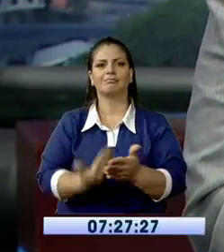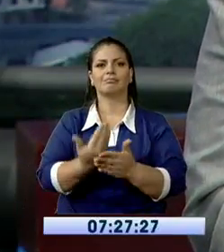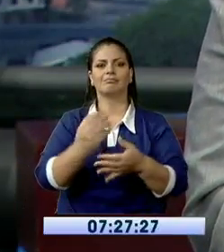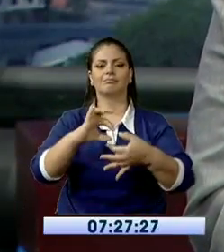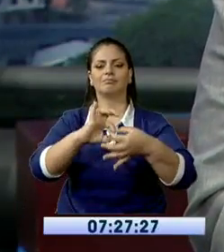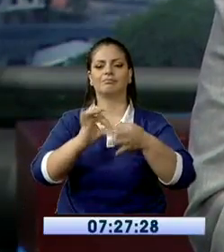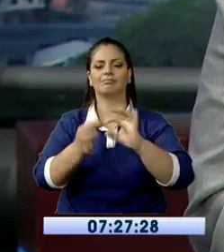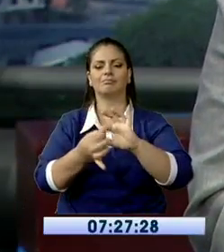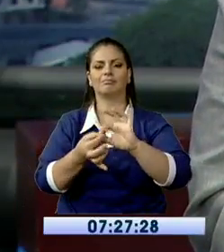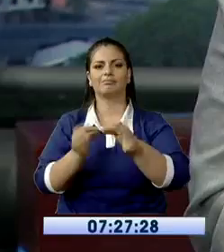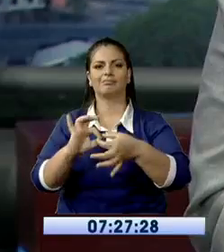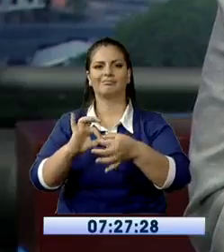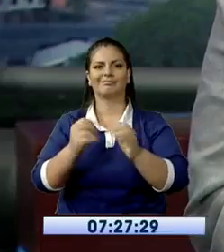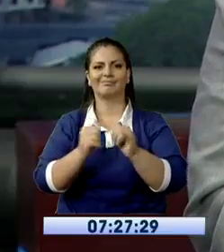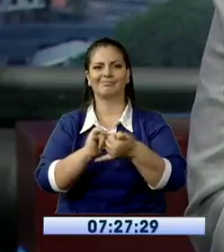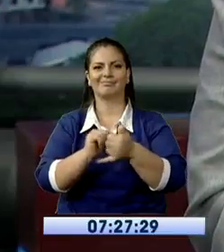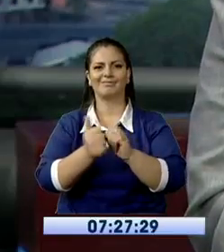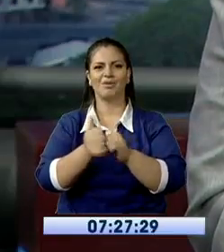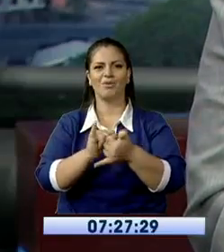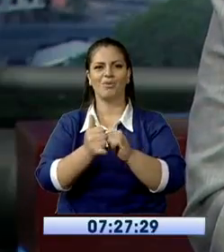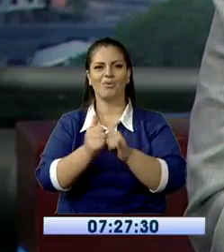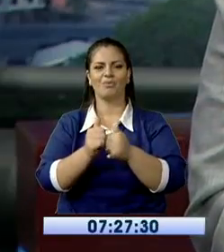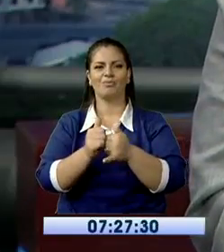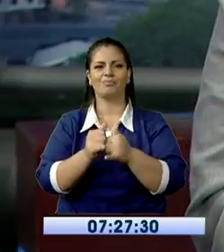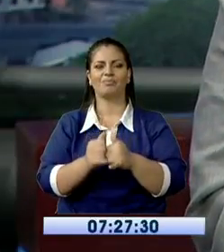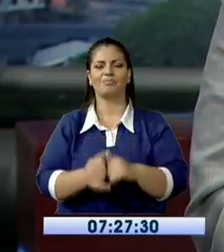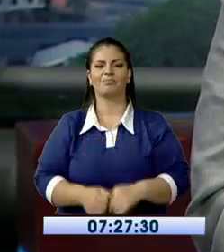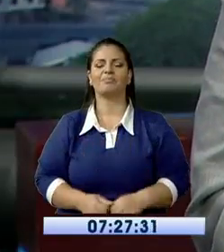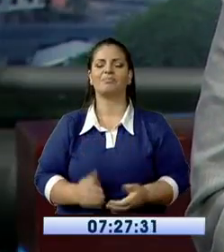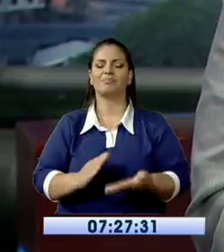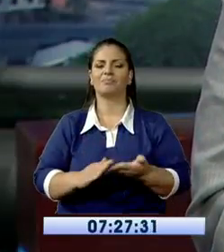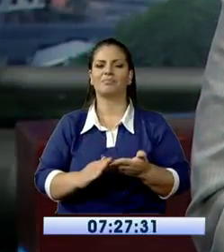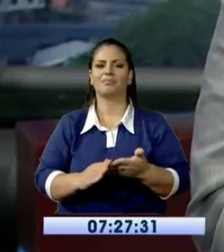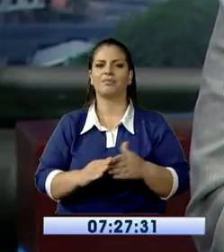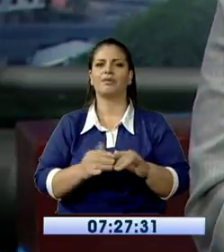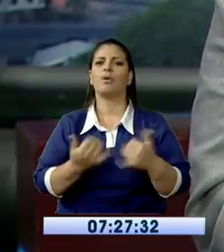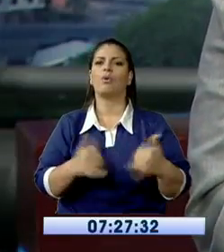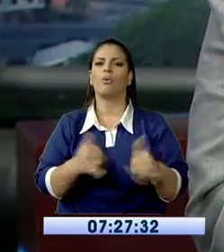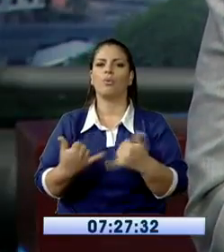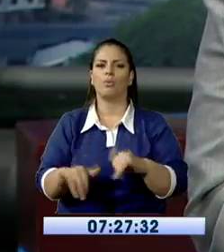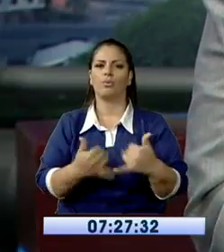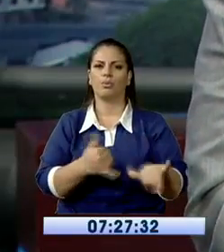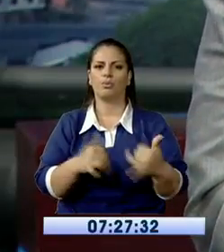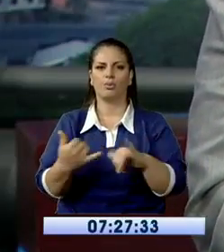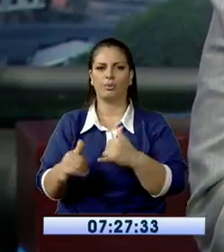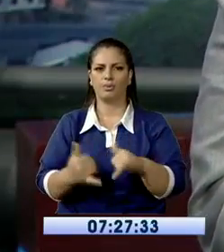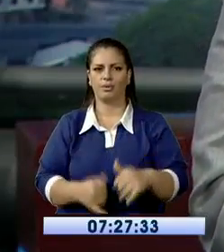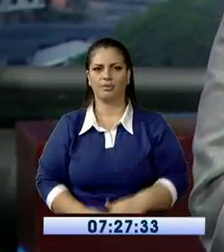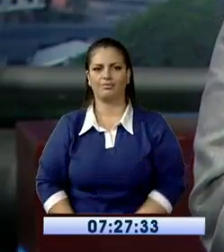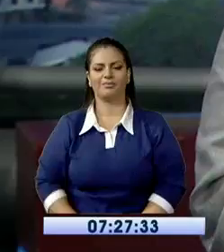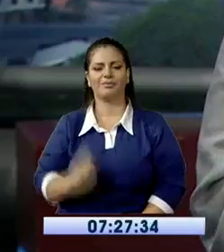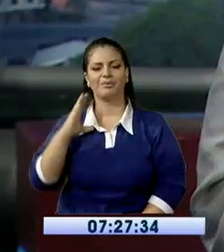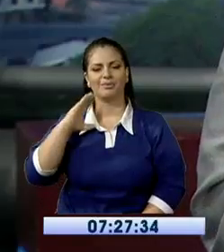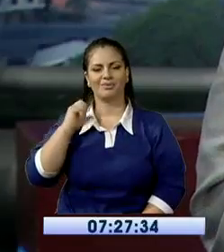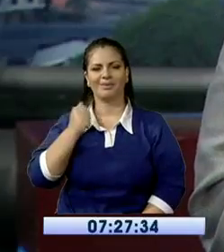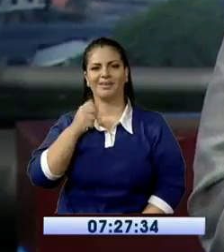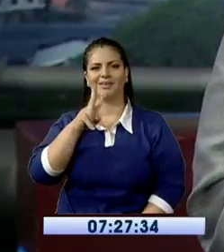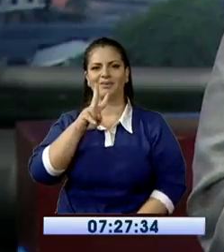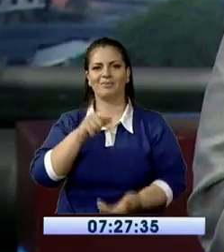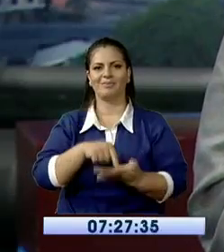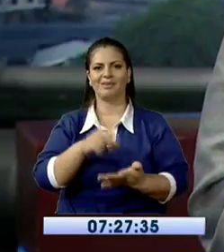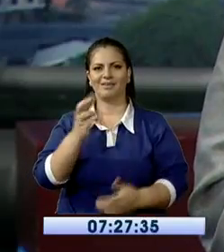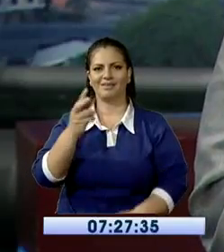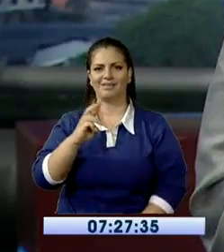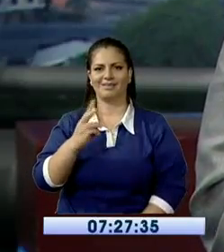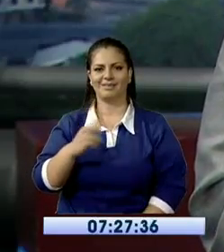los 7th Juegos Nacionales Juveniles Cuenca 2016. En el acto estuvo el